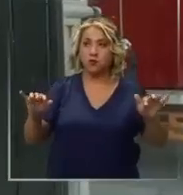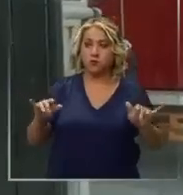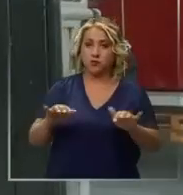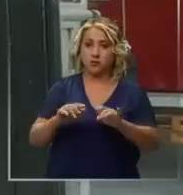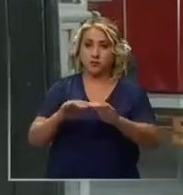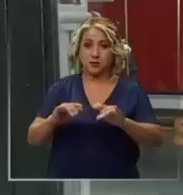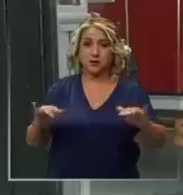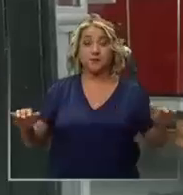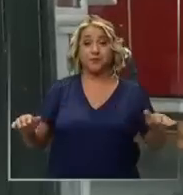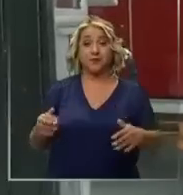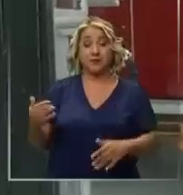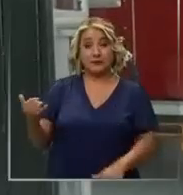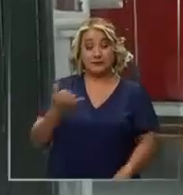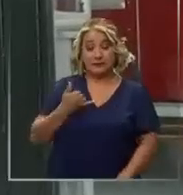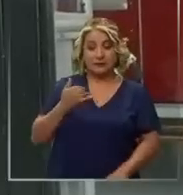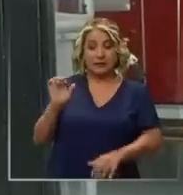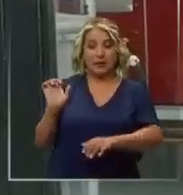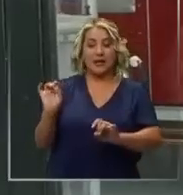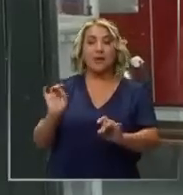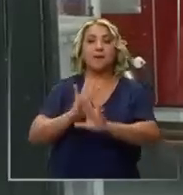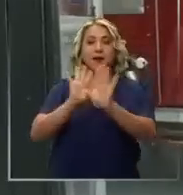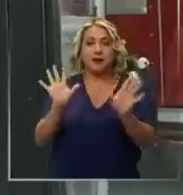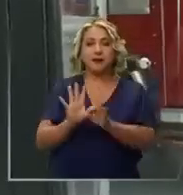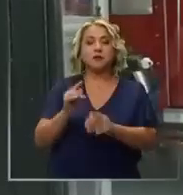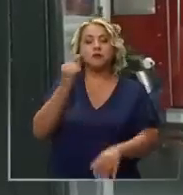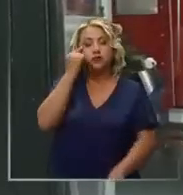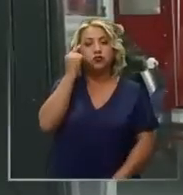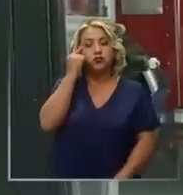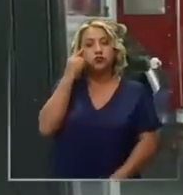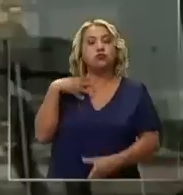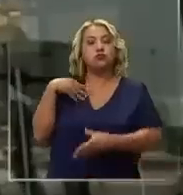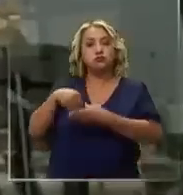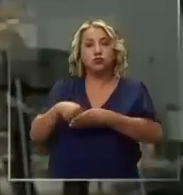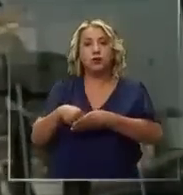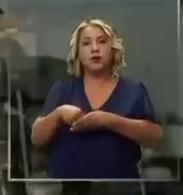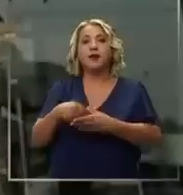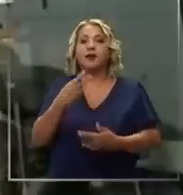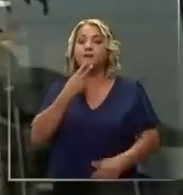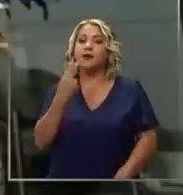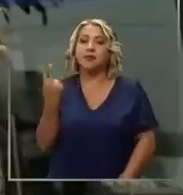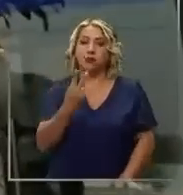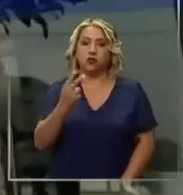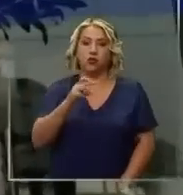El llamado de emergencia permanece en las vidas de Pedro y Jorge.